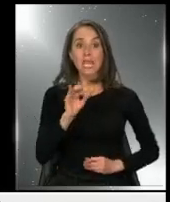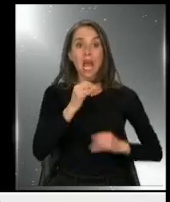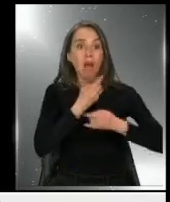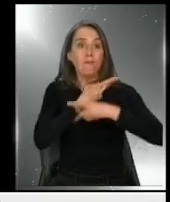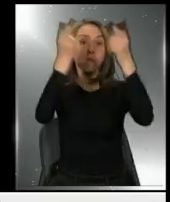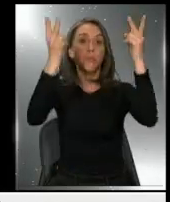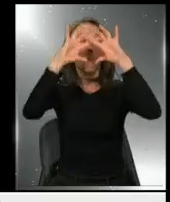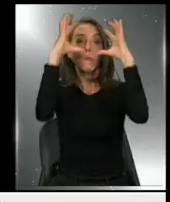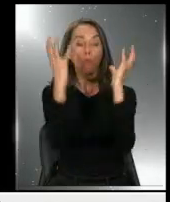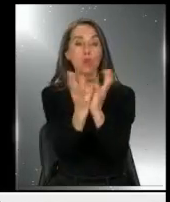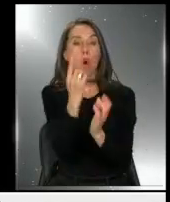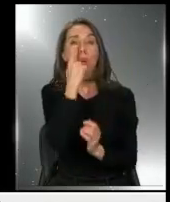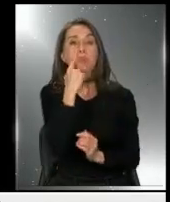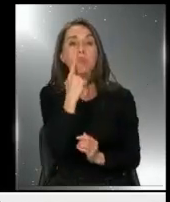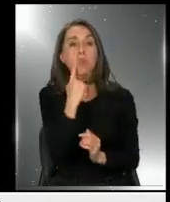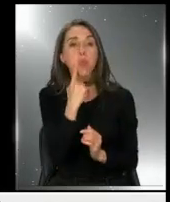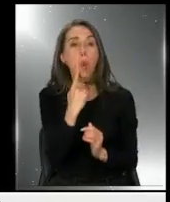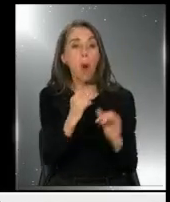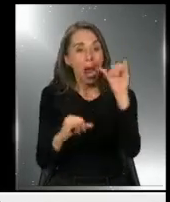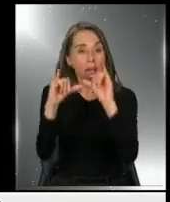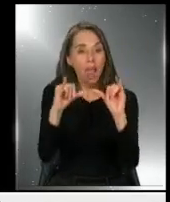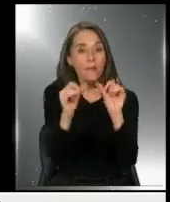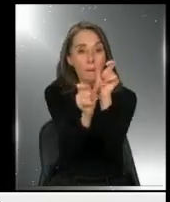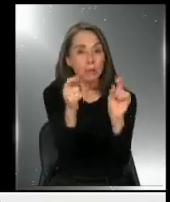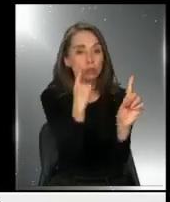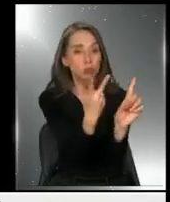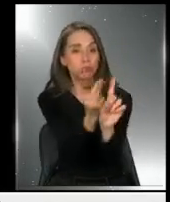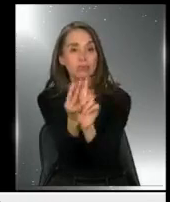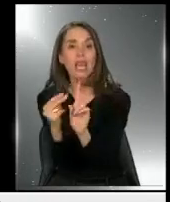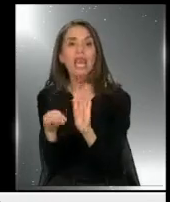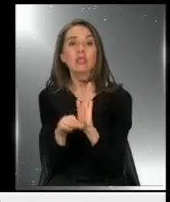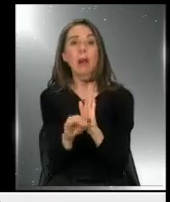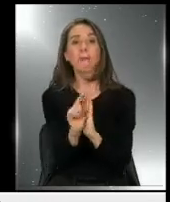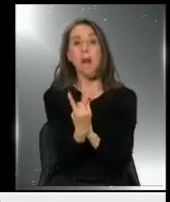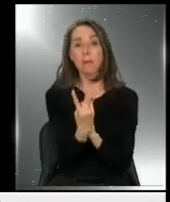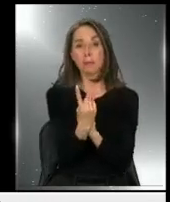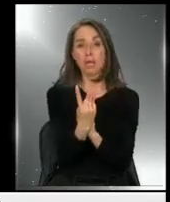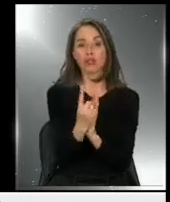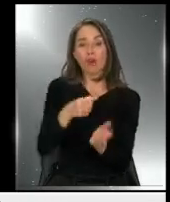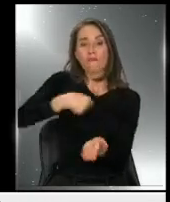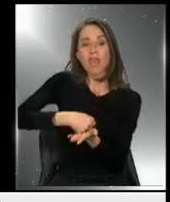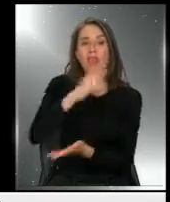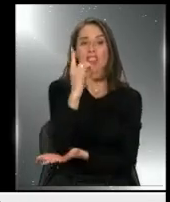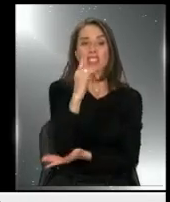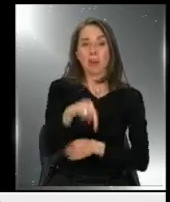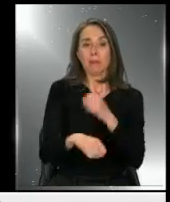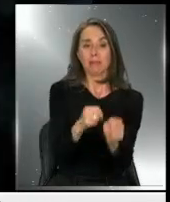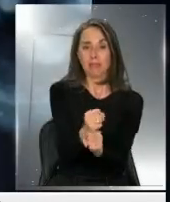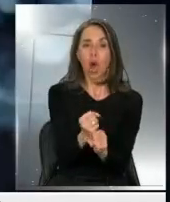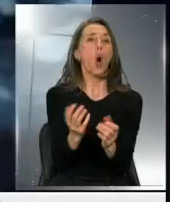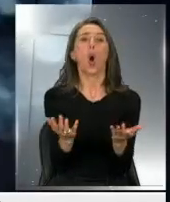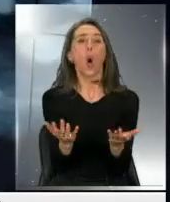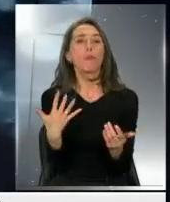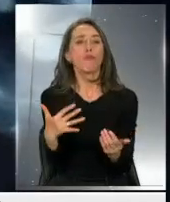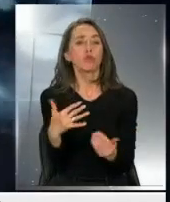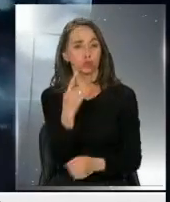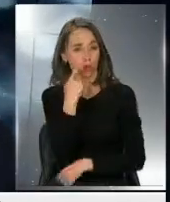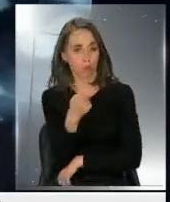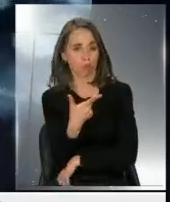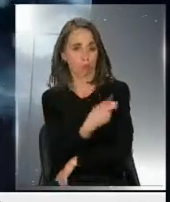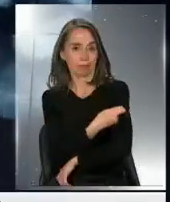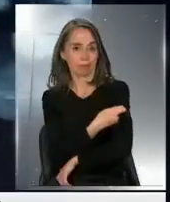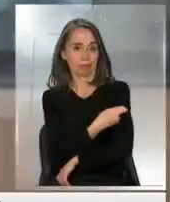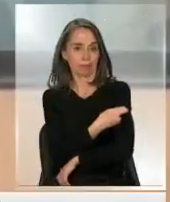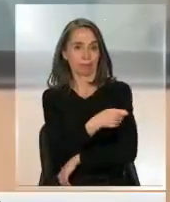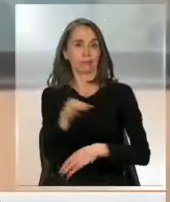mundial. Esto va a comenzar a probarse en un ensayo clínico fase 1 a final de año. ¿Por qué es tan importante? ¿Cómo funciona? Escuche, por